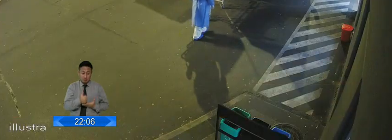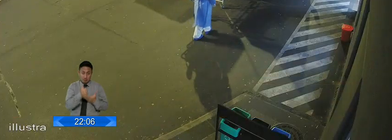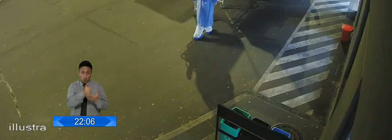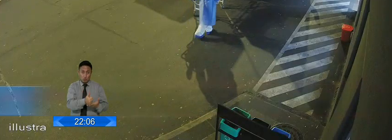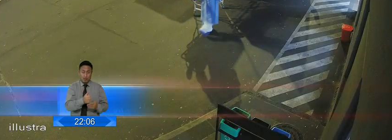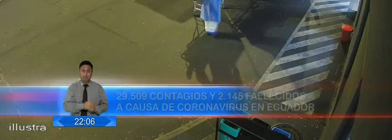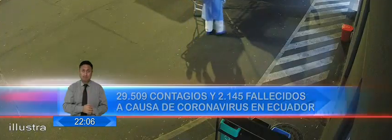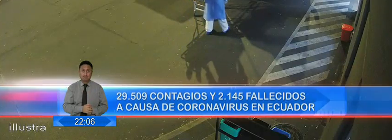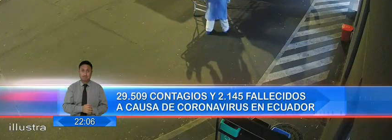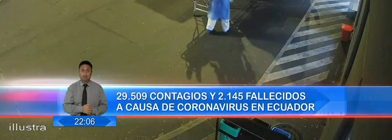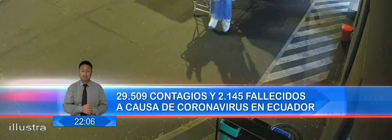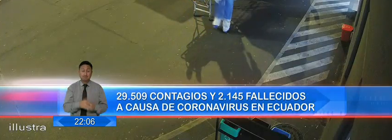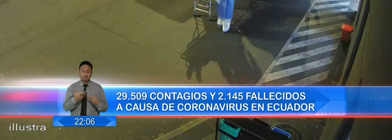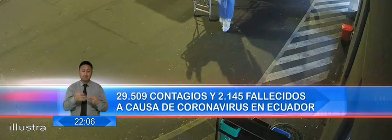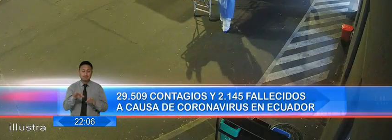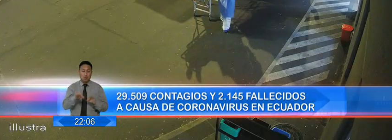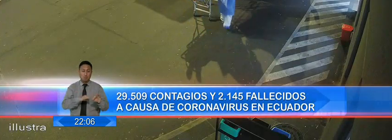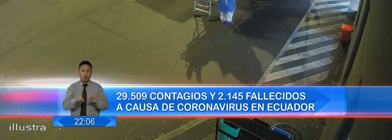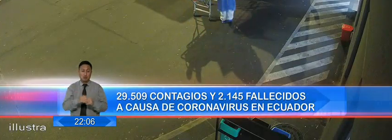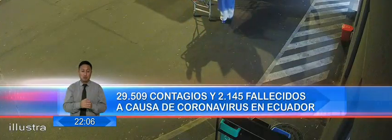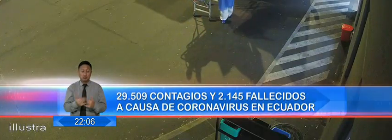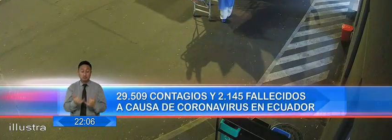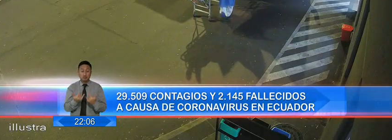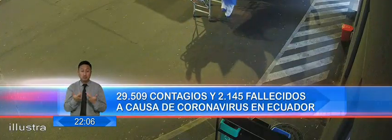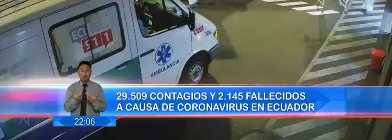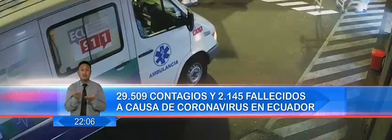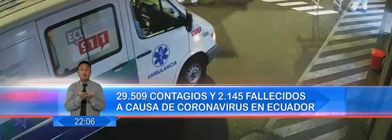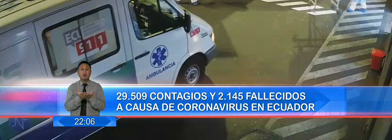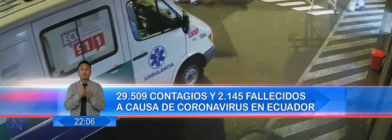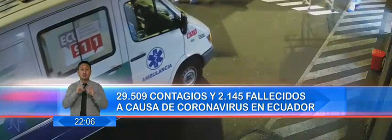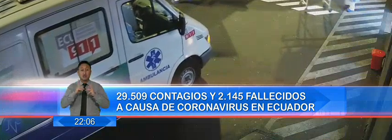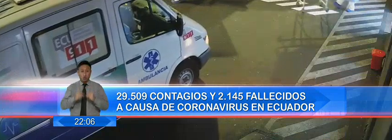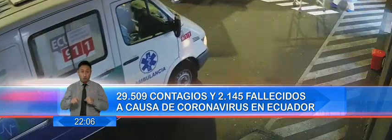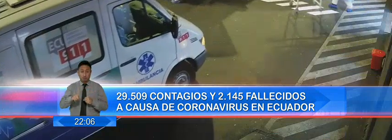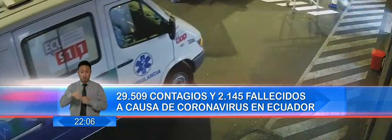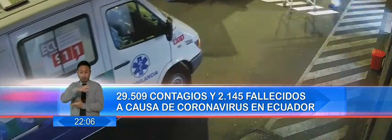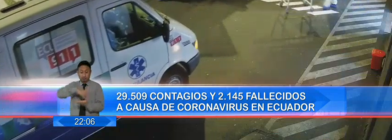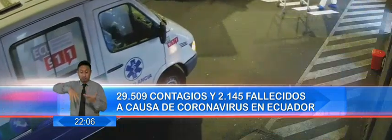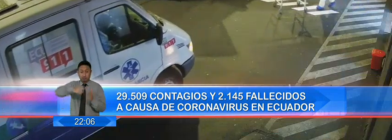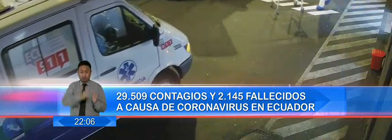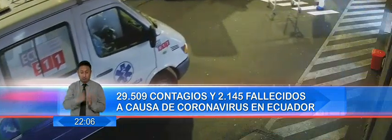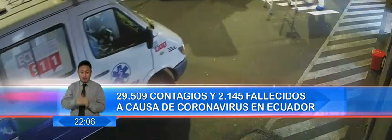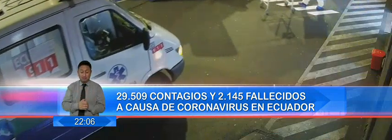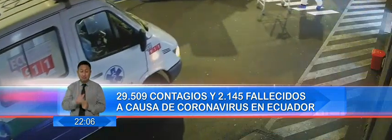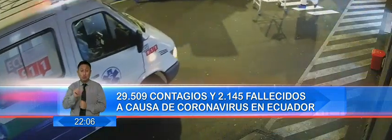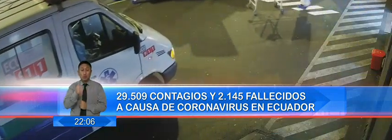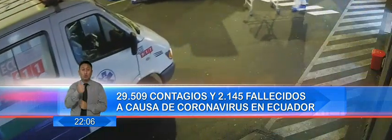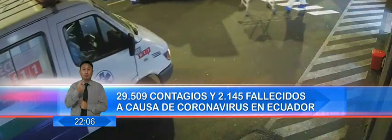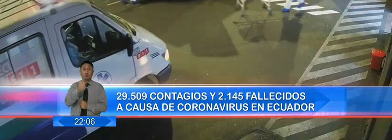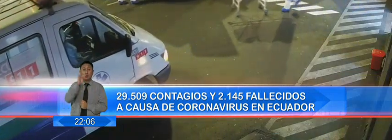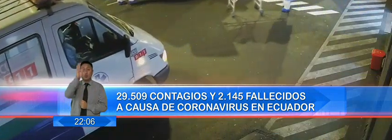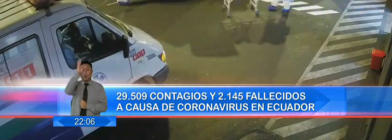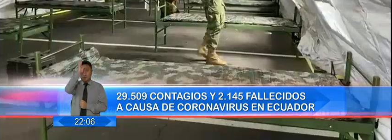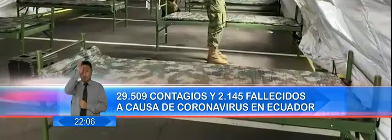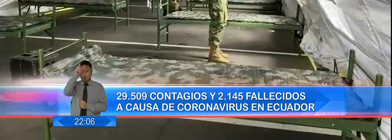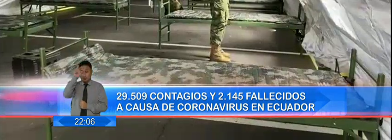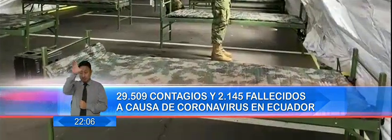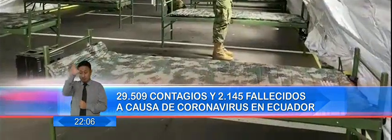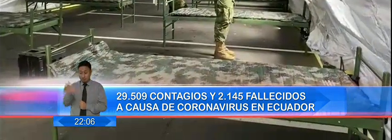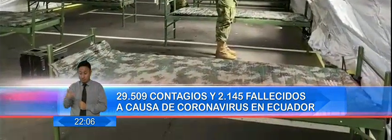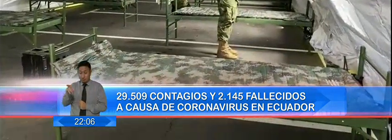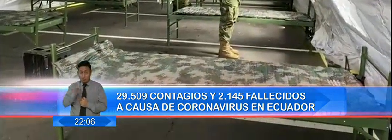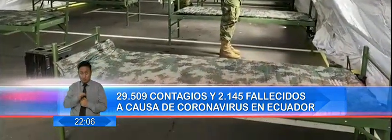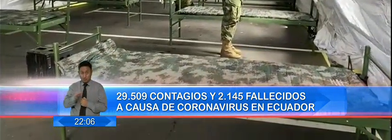además que se estaría reorganizando los servicios de salud dos hospitales únicos para la atención de pacientes con